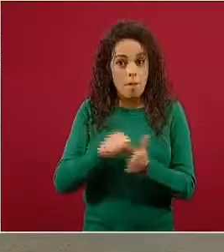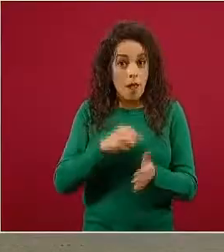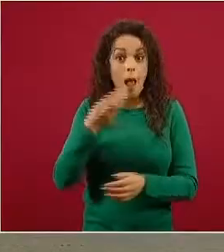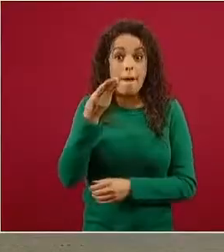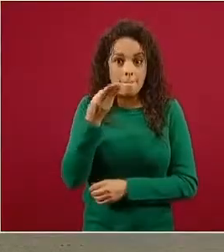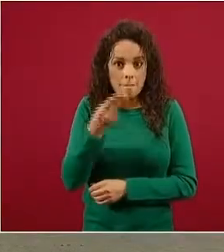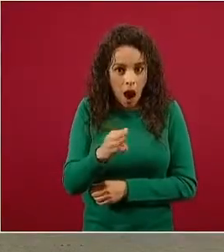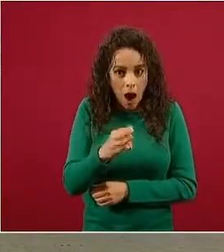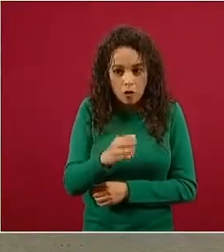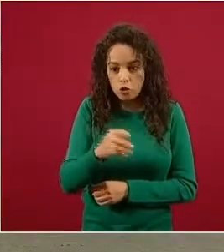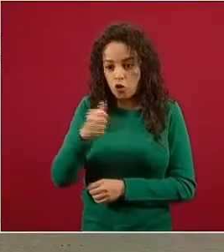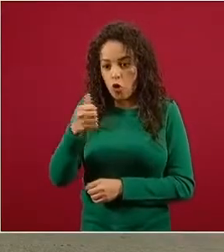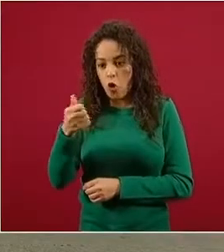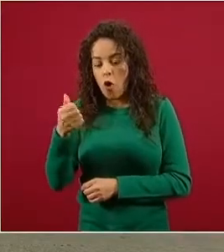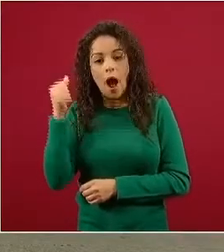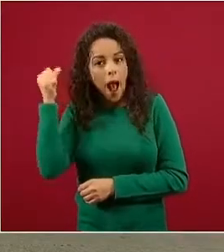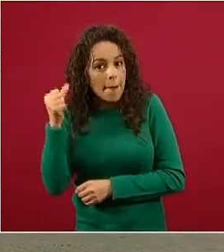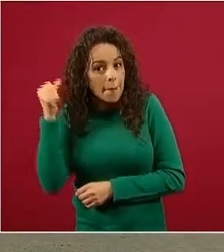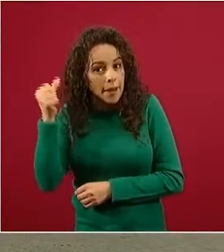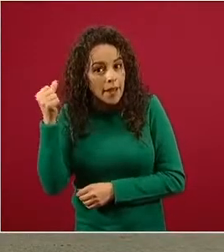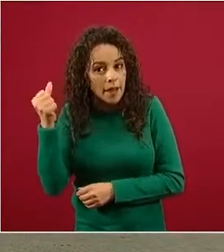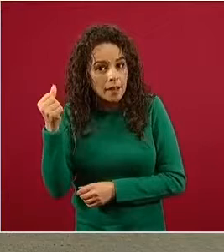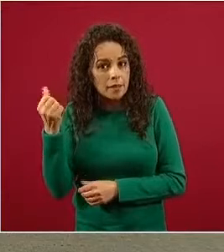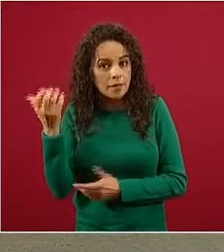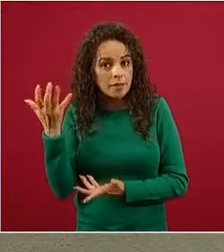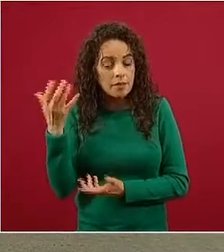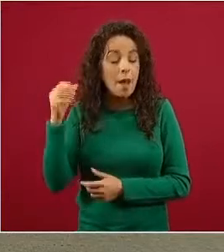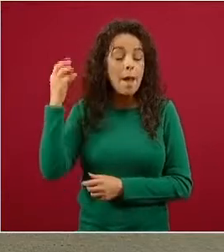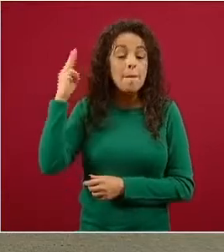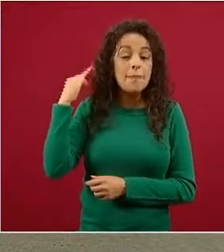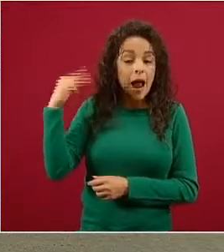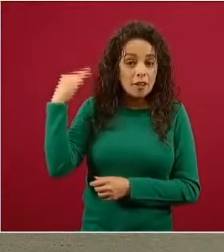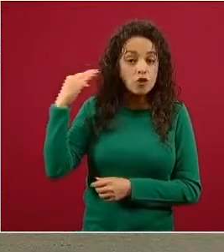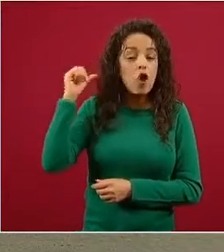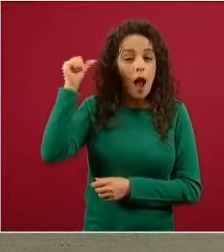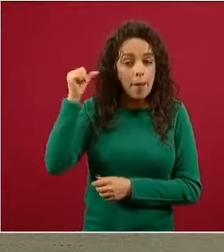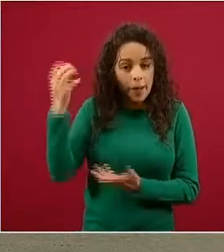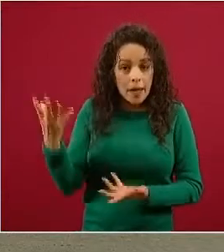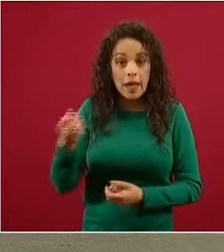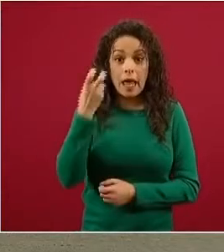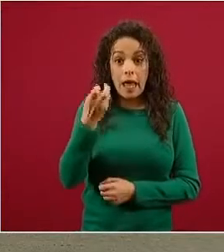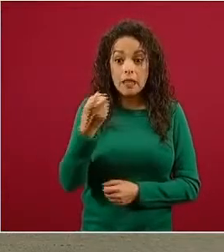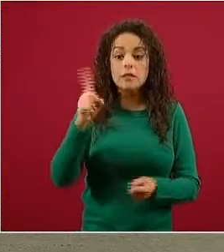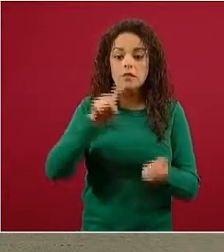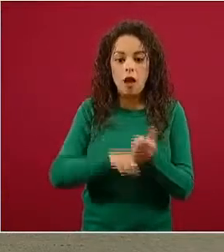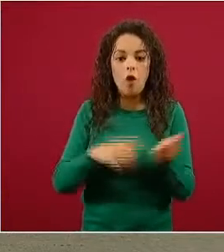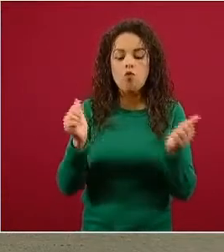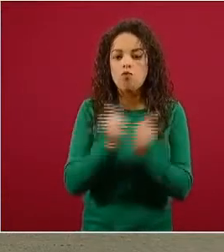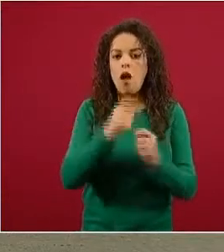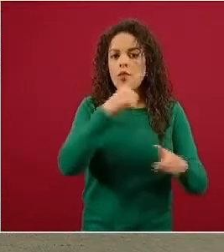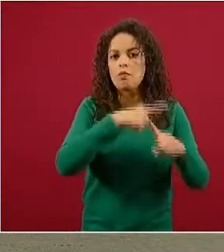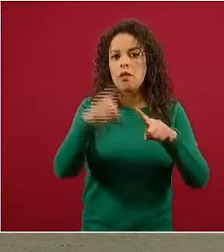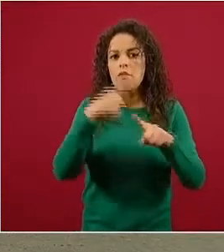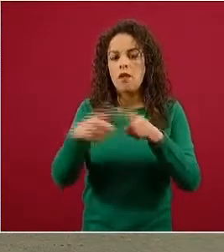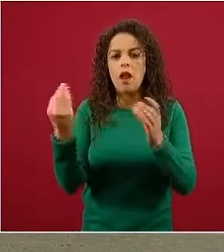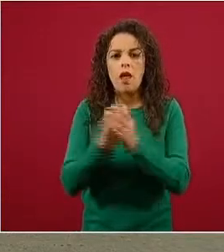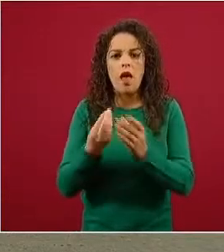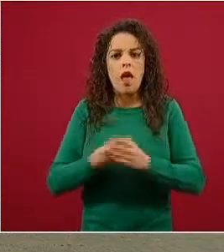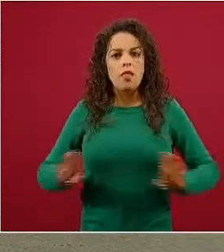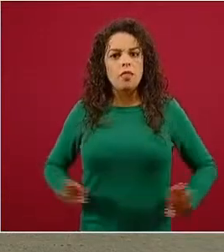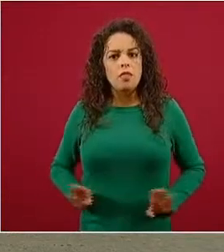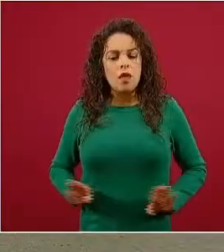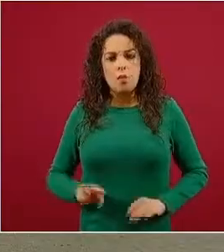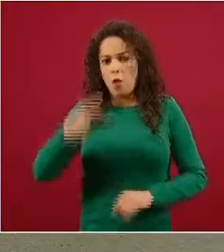se tiene dentro del mosaico virológico, pero en esa carga de enfermedad de años anteriores está influenza, está